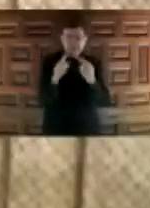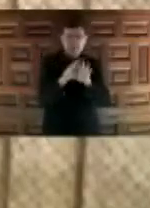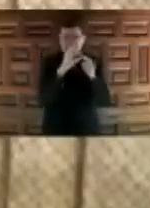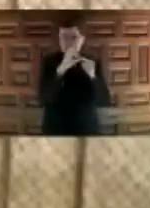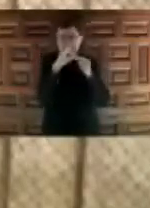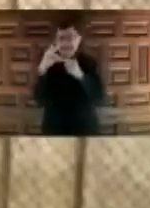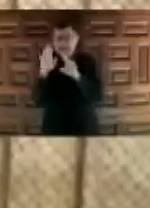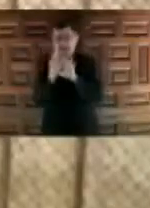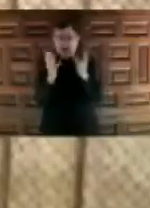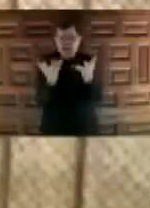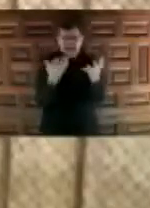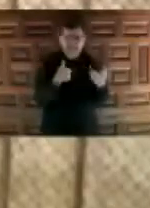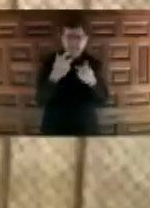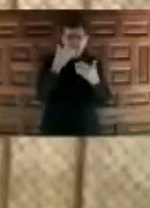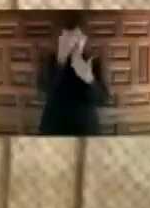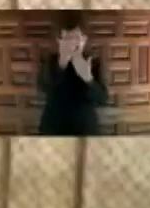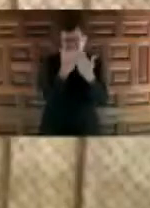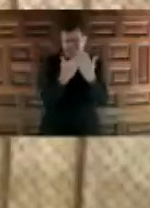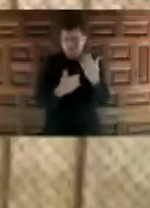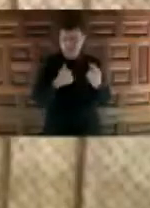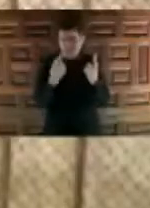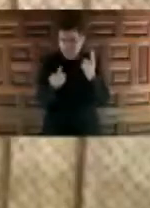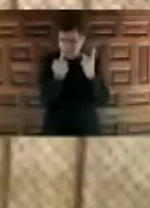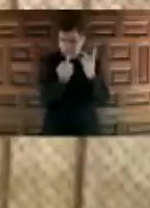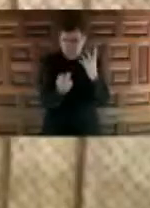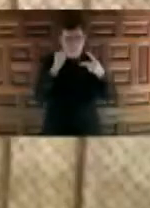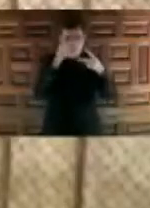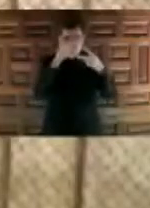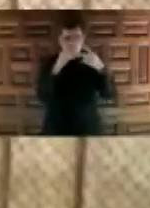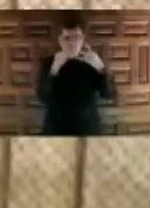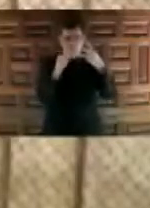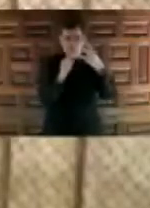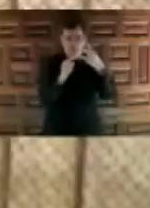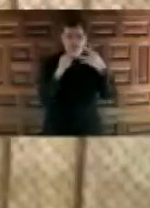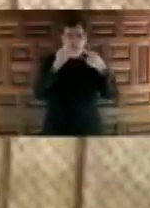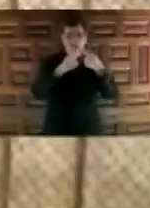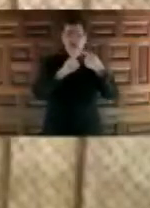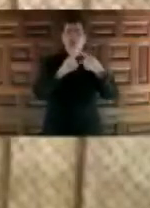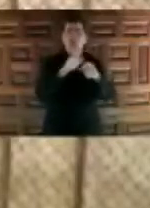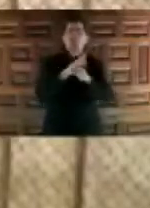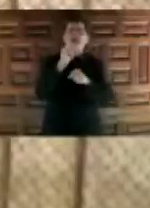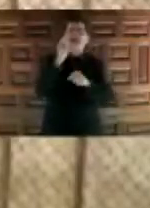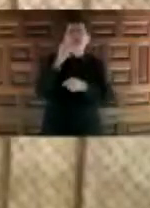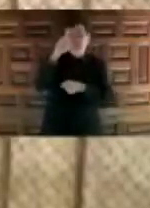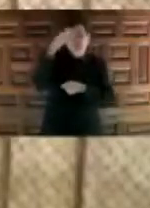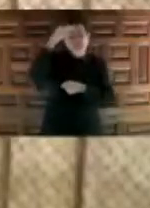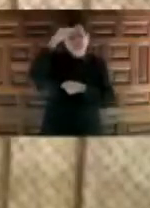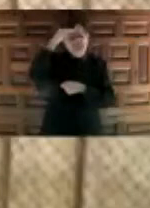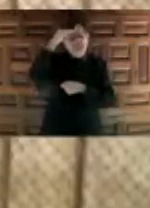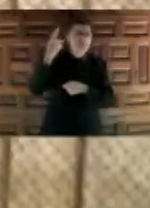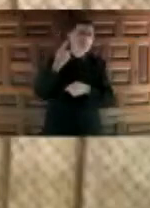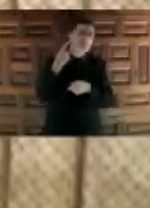educativa. Estas preguntas son específicamente tres. Y una de ellas es, ¿cuáles son los criterios de